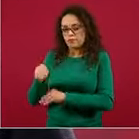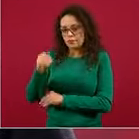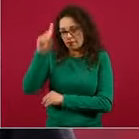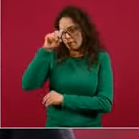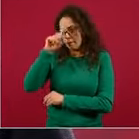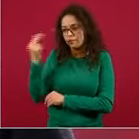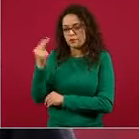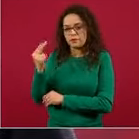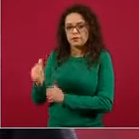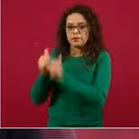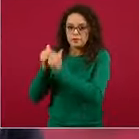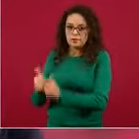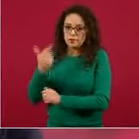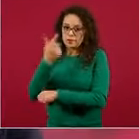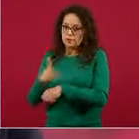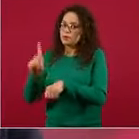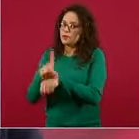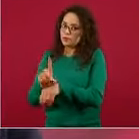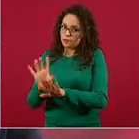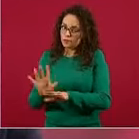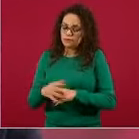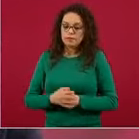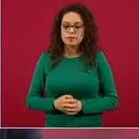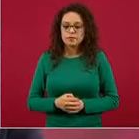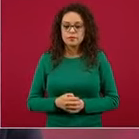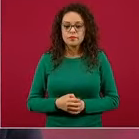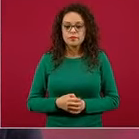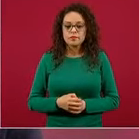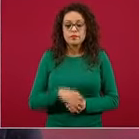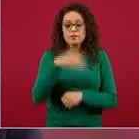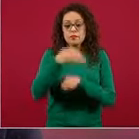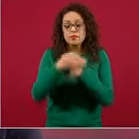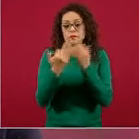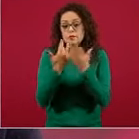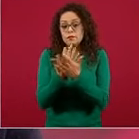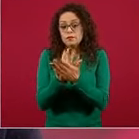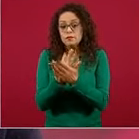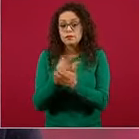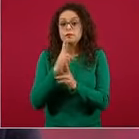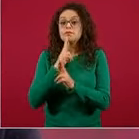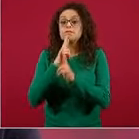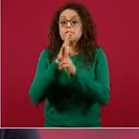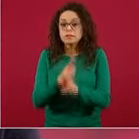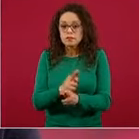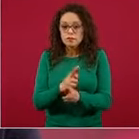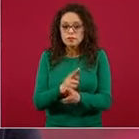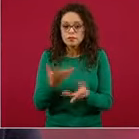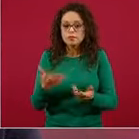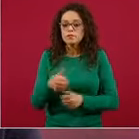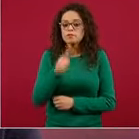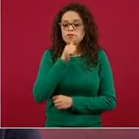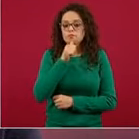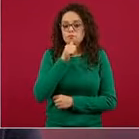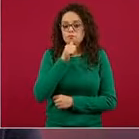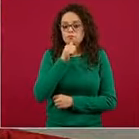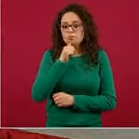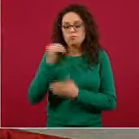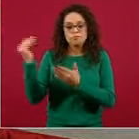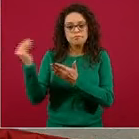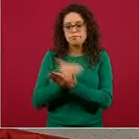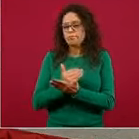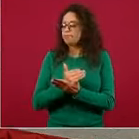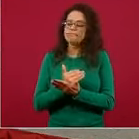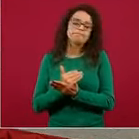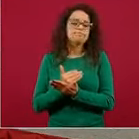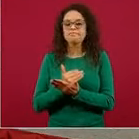las recomendaciones estén dando el resultado esperado, es posible que todavía no se disminuyan. Nosotros,